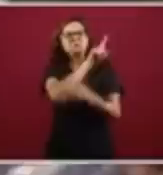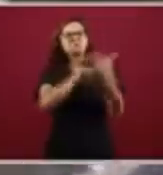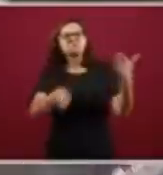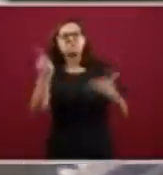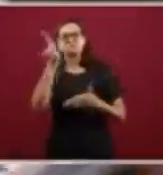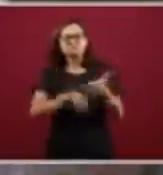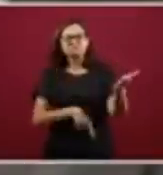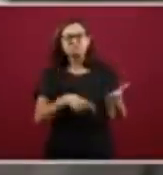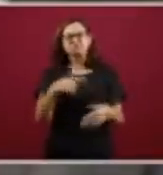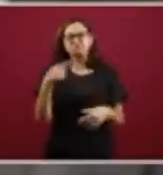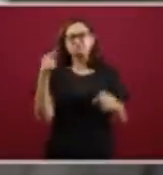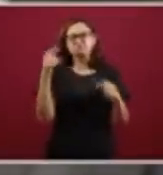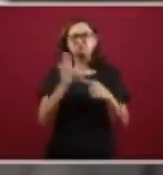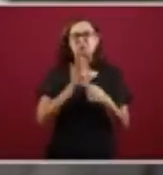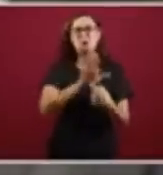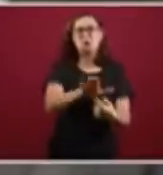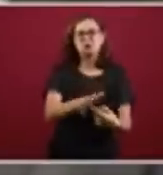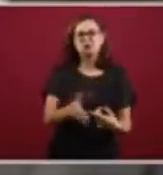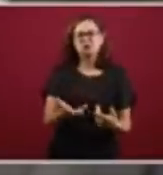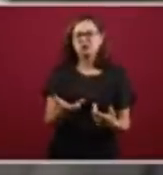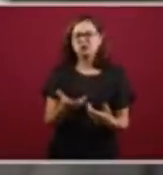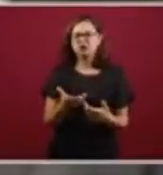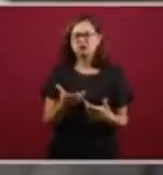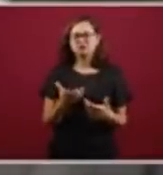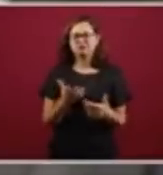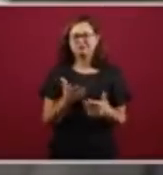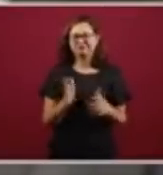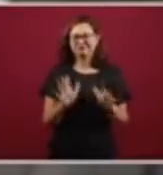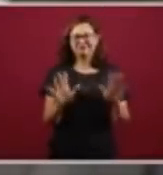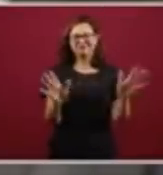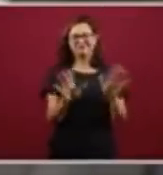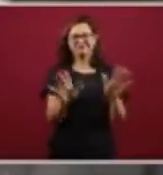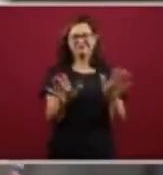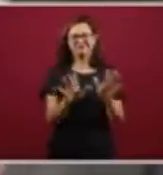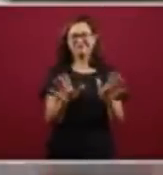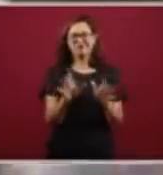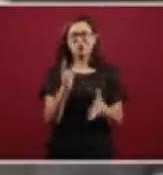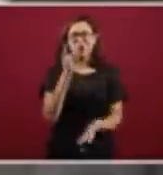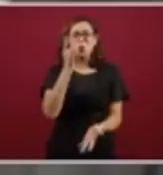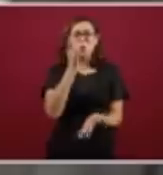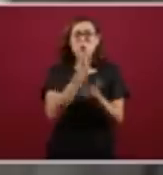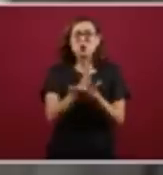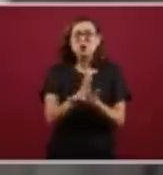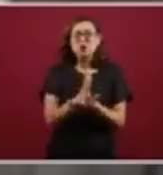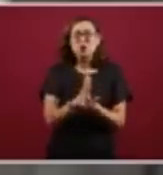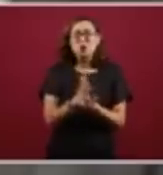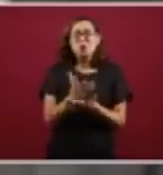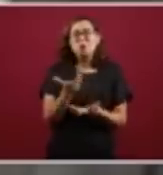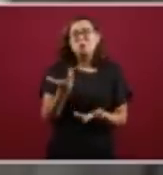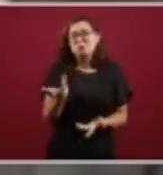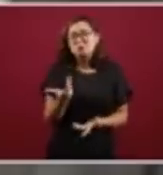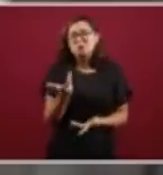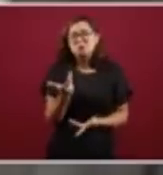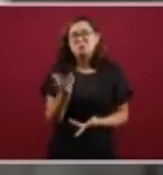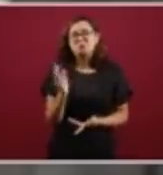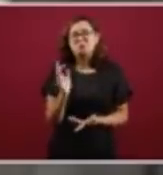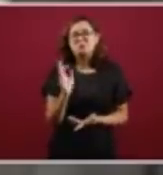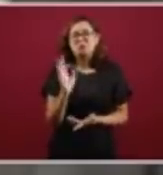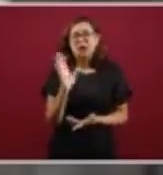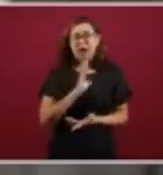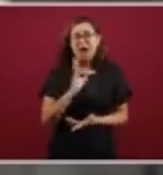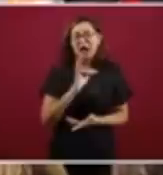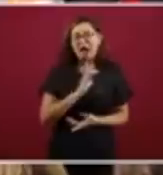el día de hoy vengo a exponer algunos pequeños, porque yo pienso que son pequeños